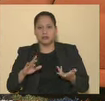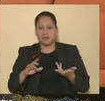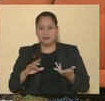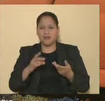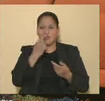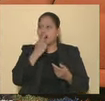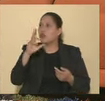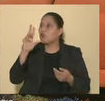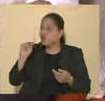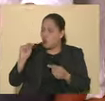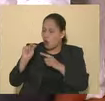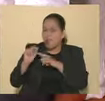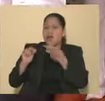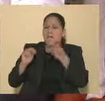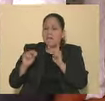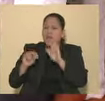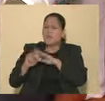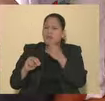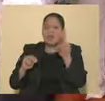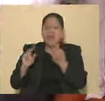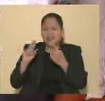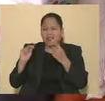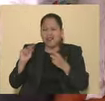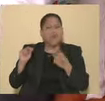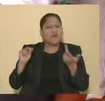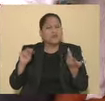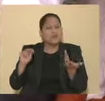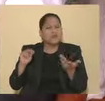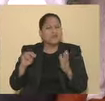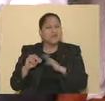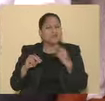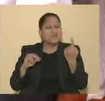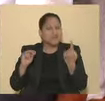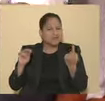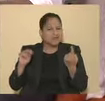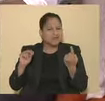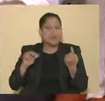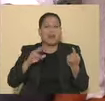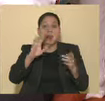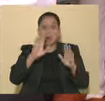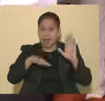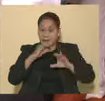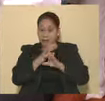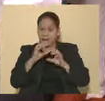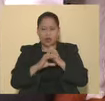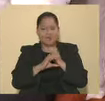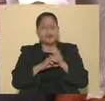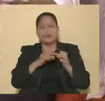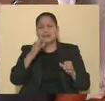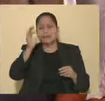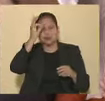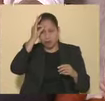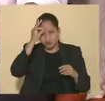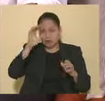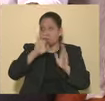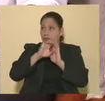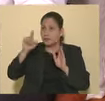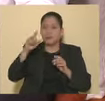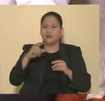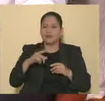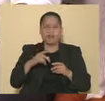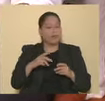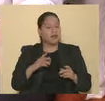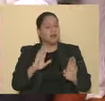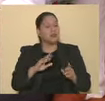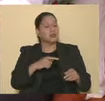qué. Pero además, ¿sabes qué? Es sobre cosas muy sencillamente, muy tontas, ¿me entiendes? Que se entienden muy rápido. O